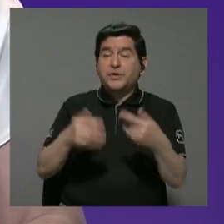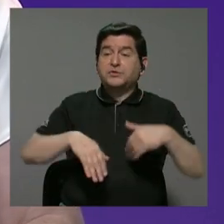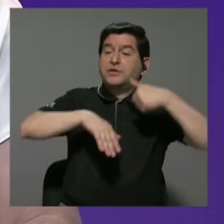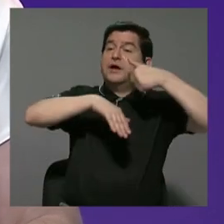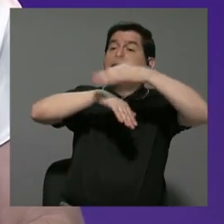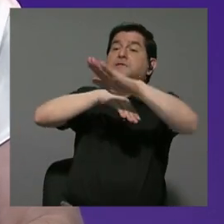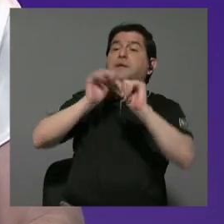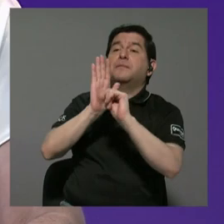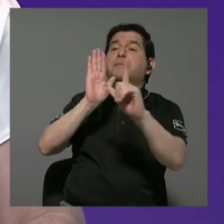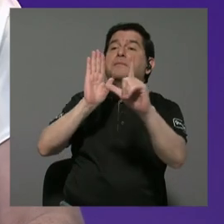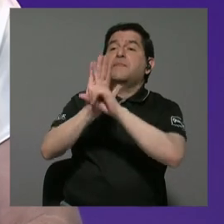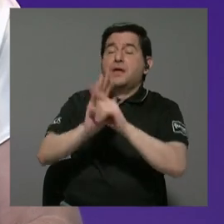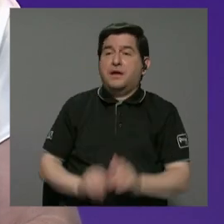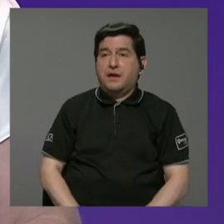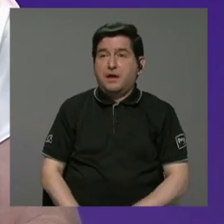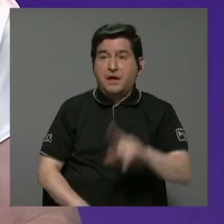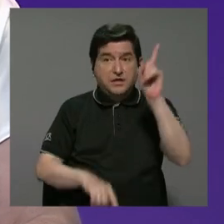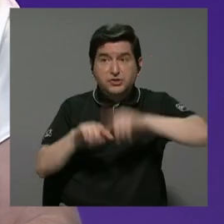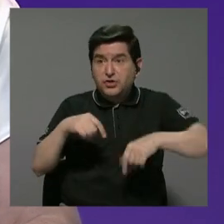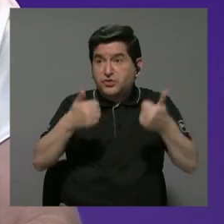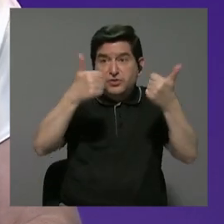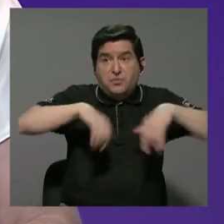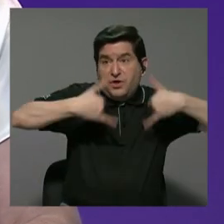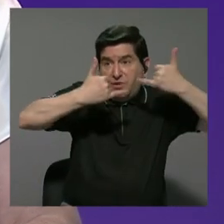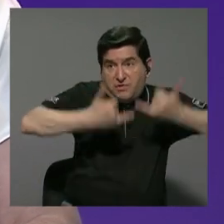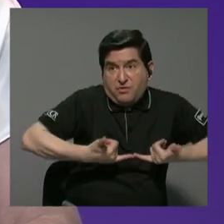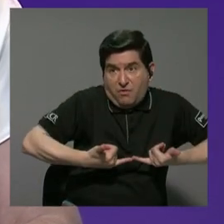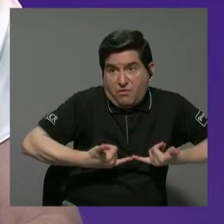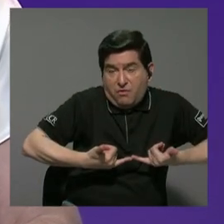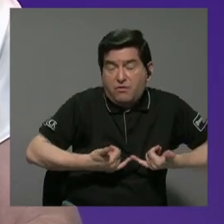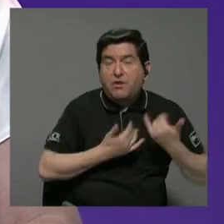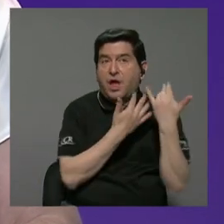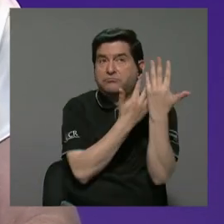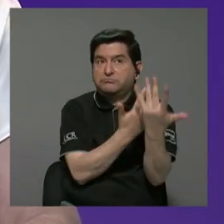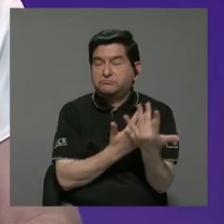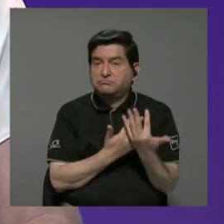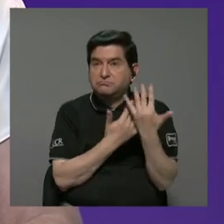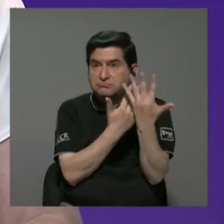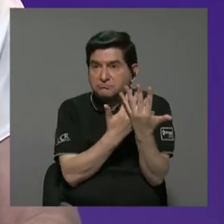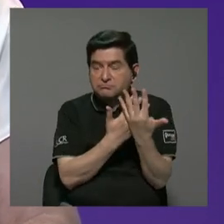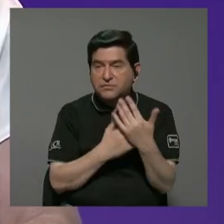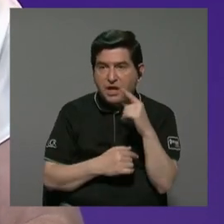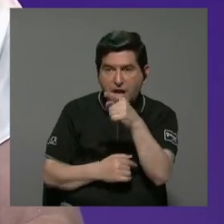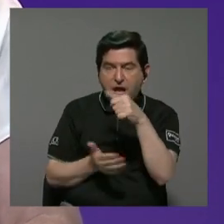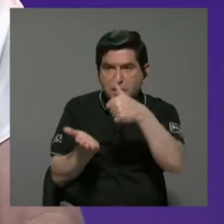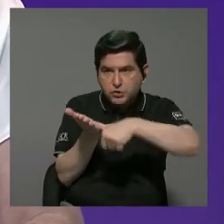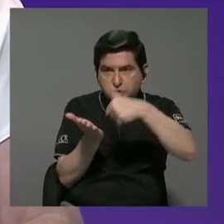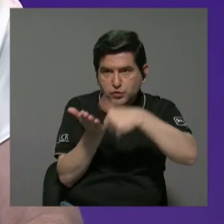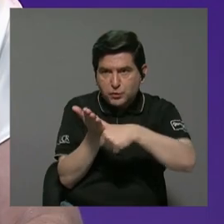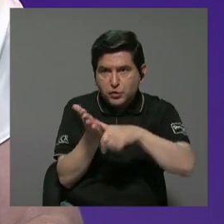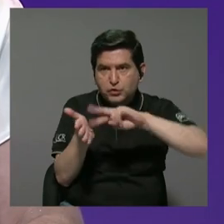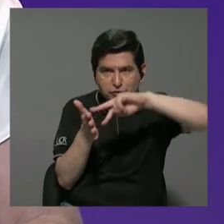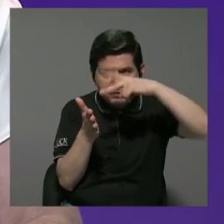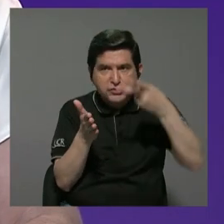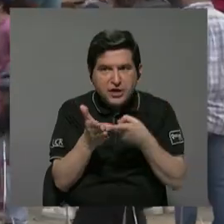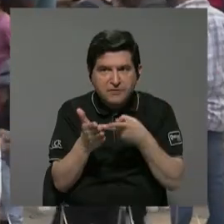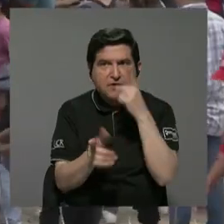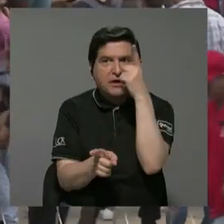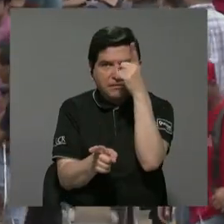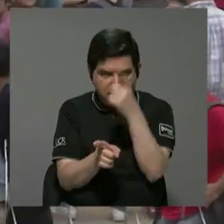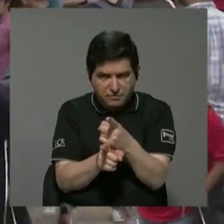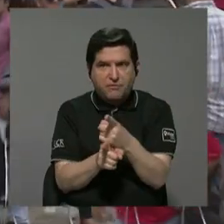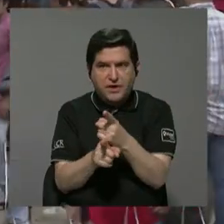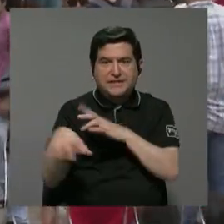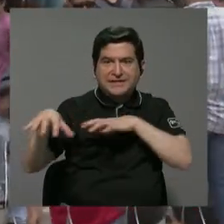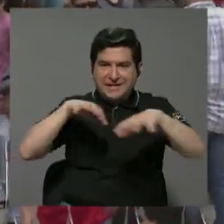la Asamblea Legislativa, si no se logra un acuerdo en este momento, esperaríamos que esos votos se traduzcan efectivamente